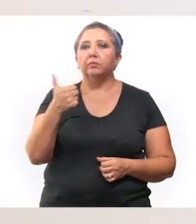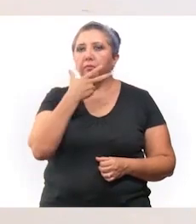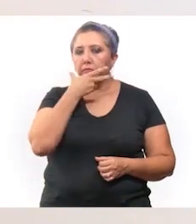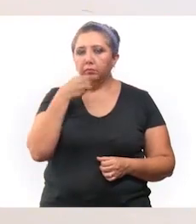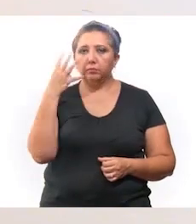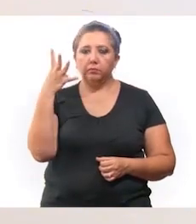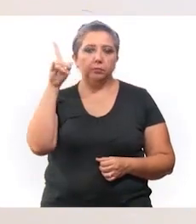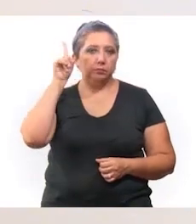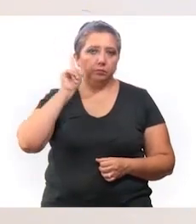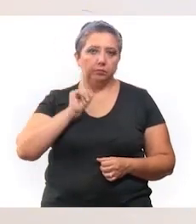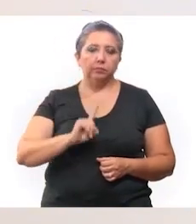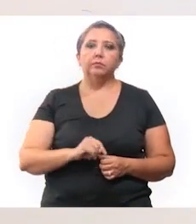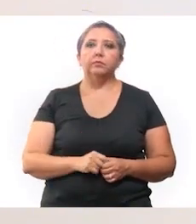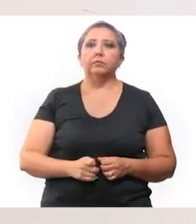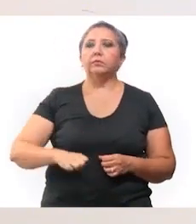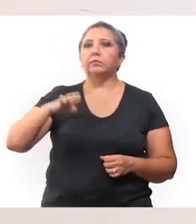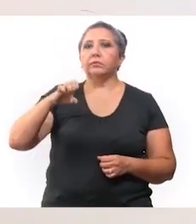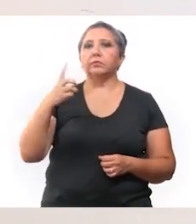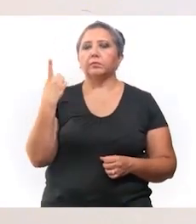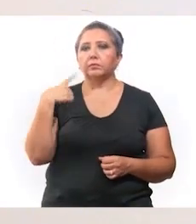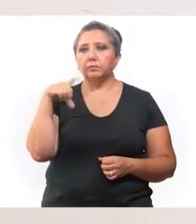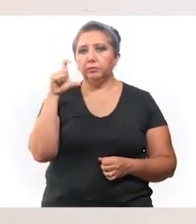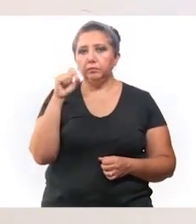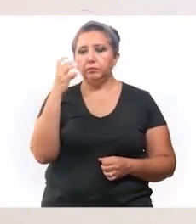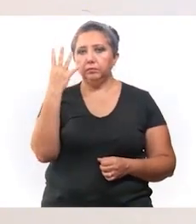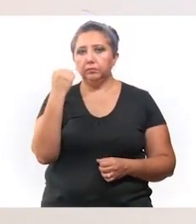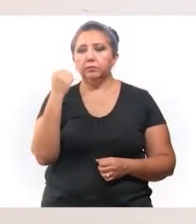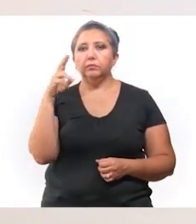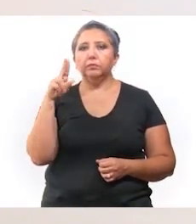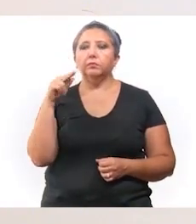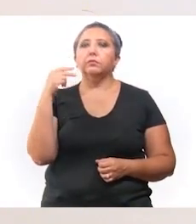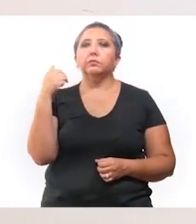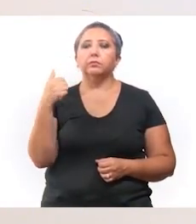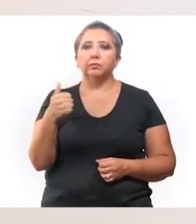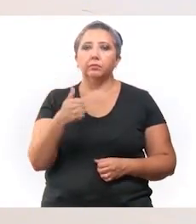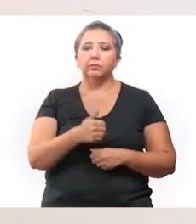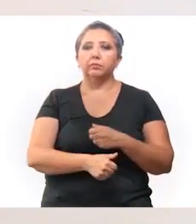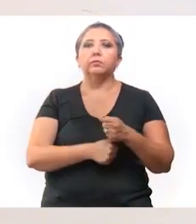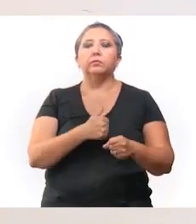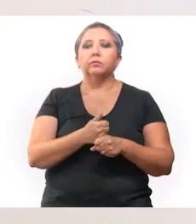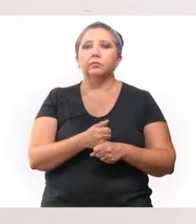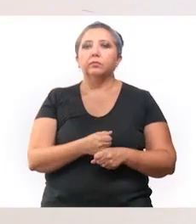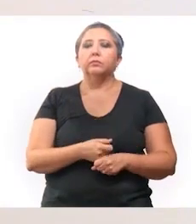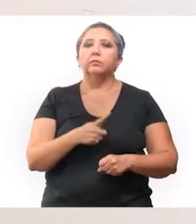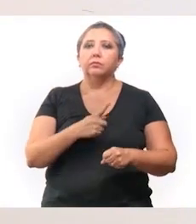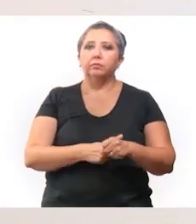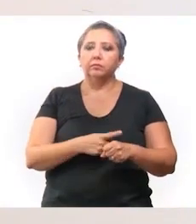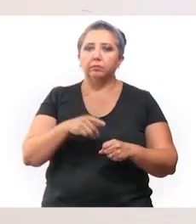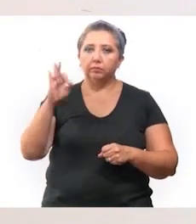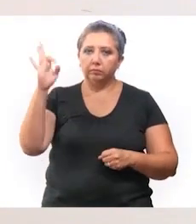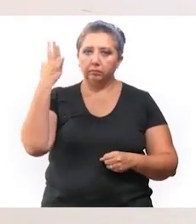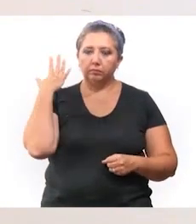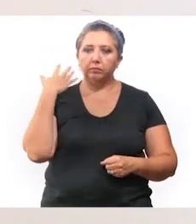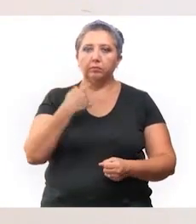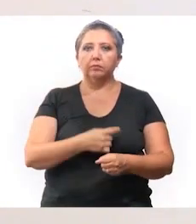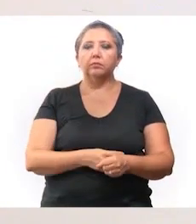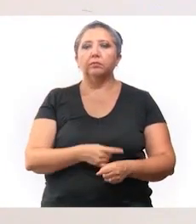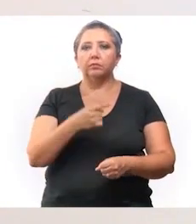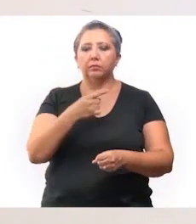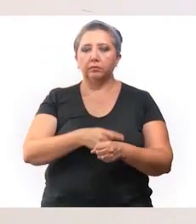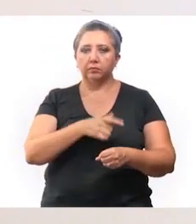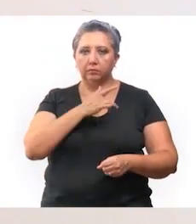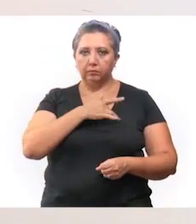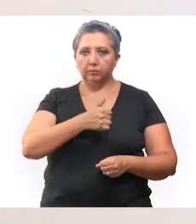hombres y 4 mujeres, de un rango de edad de 29 a 86 años. Sus principales enfermedades fueron